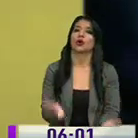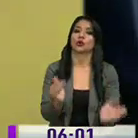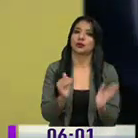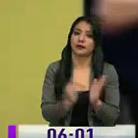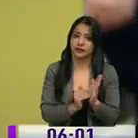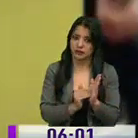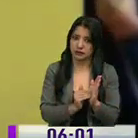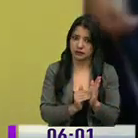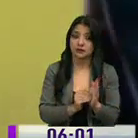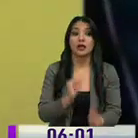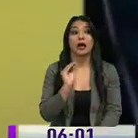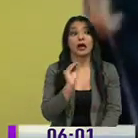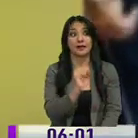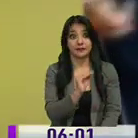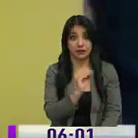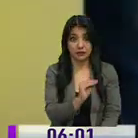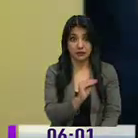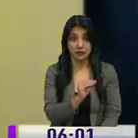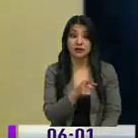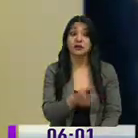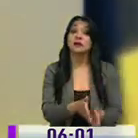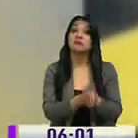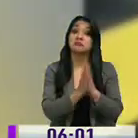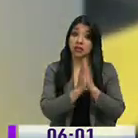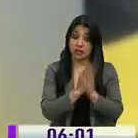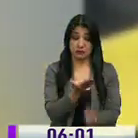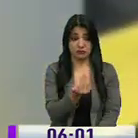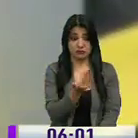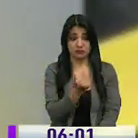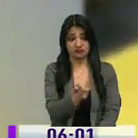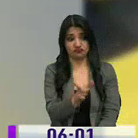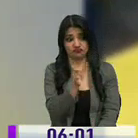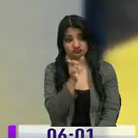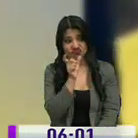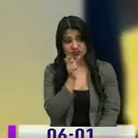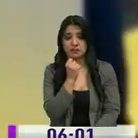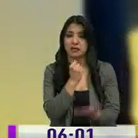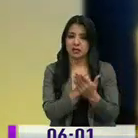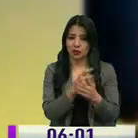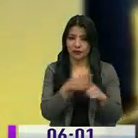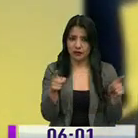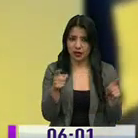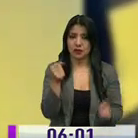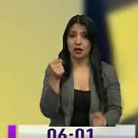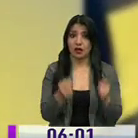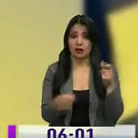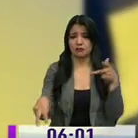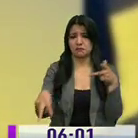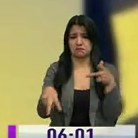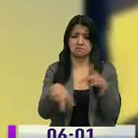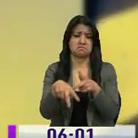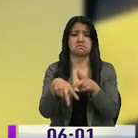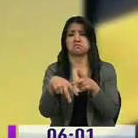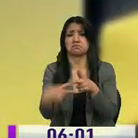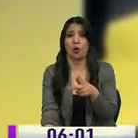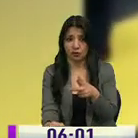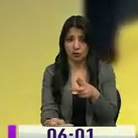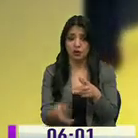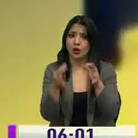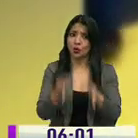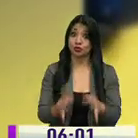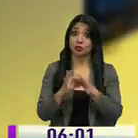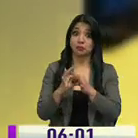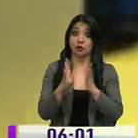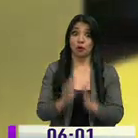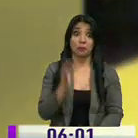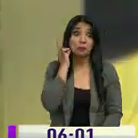este señor procedía a empujar el carro contra mis piernas. A lo que pido colaboración, llega mi compañera,